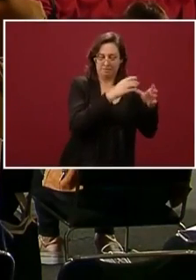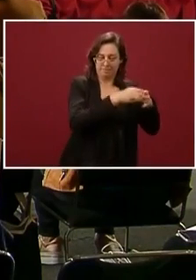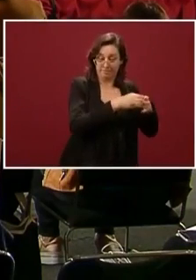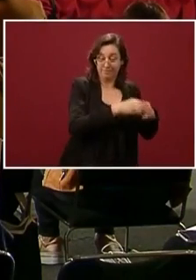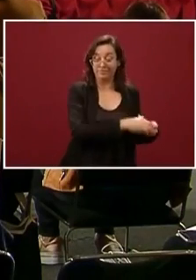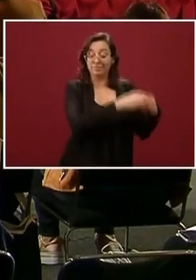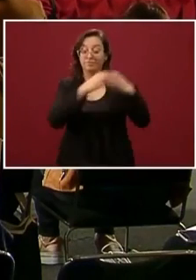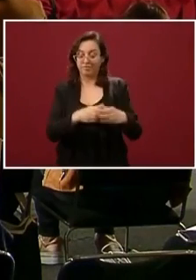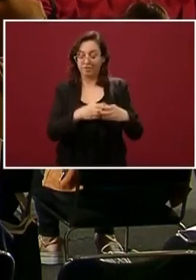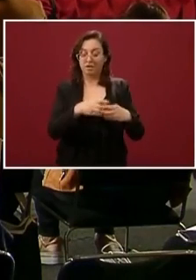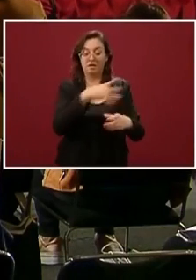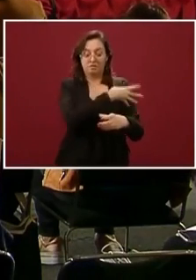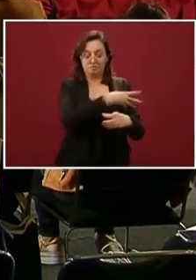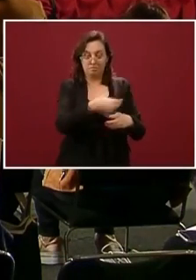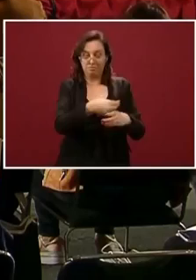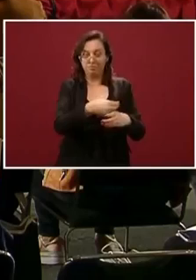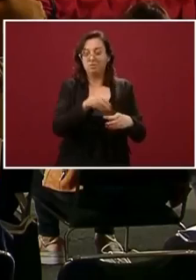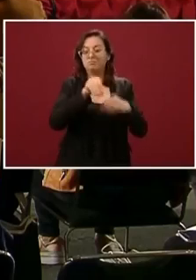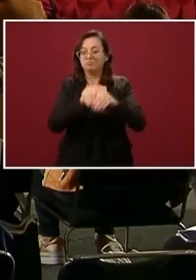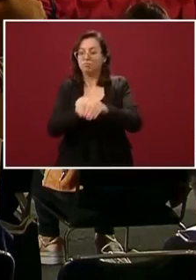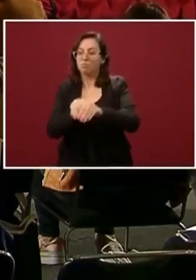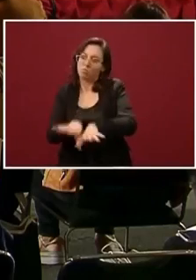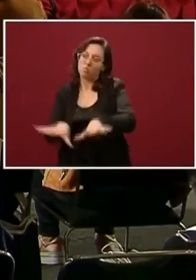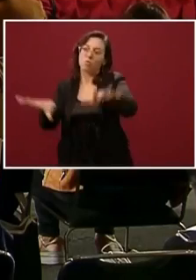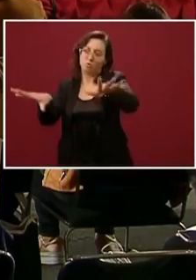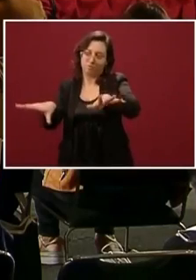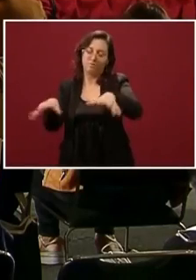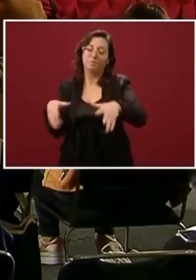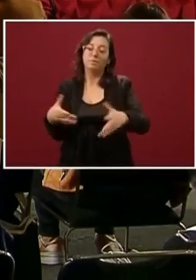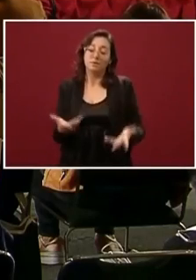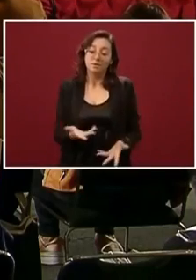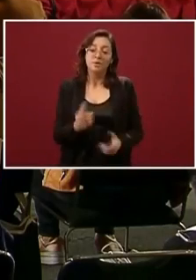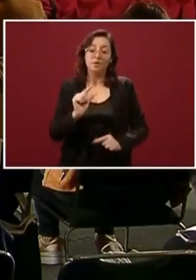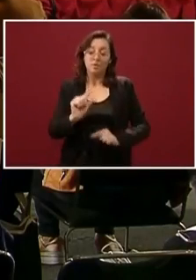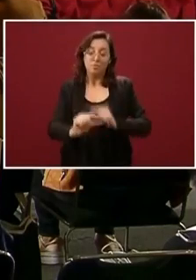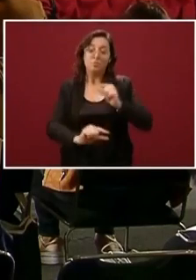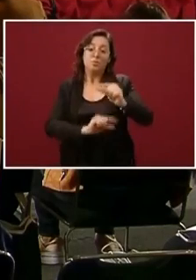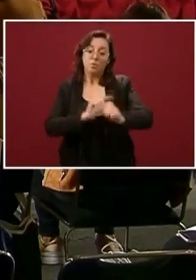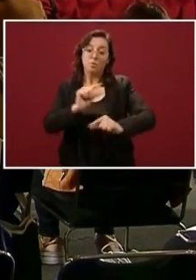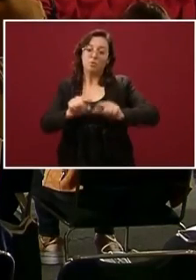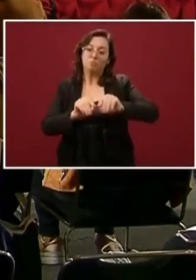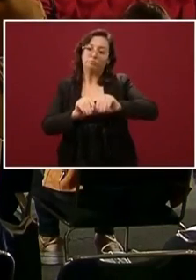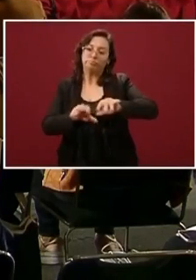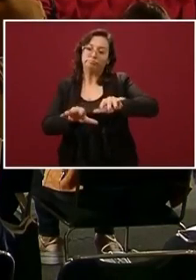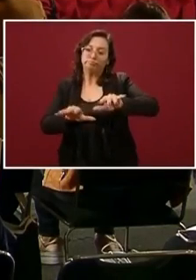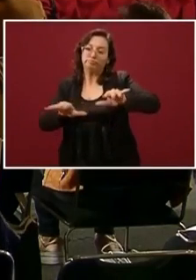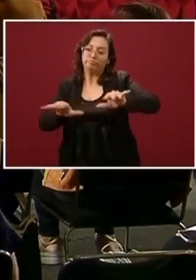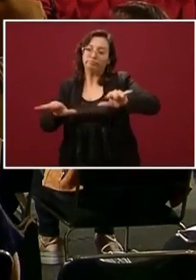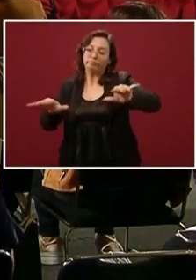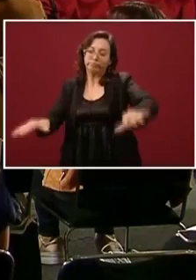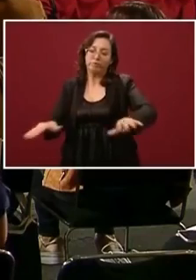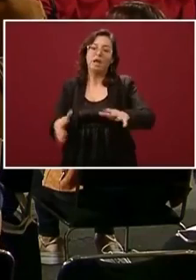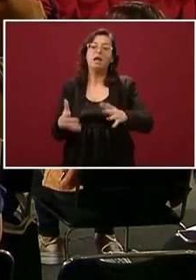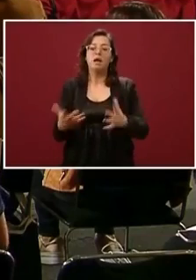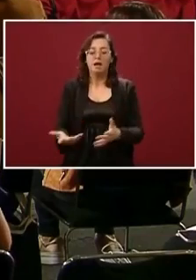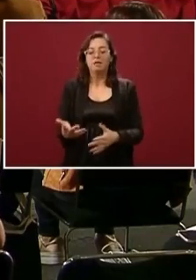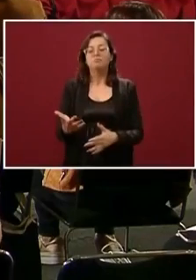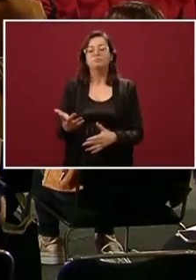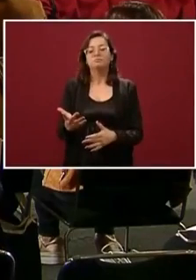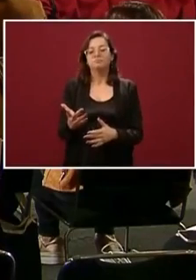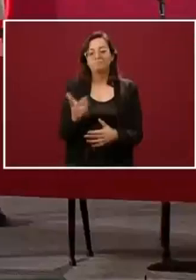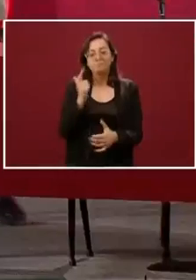una siguiente generación de contactos. Y en la medida que esto se va expandiendo o dispersando, entonces empezamos a ver